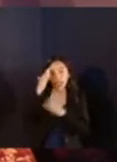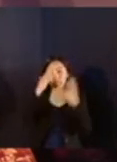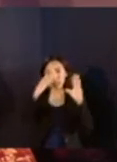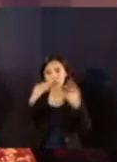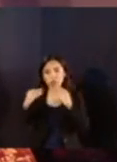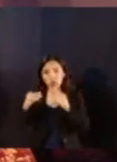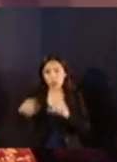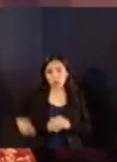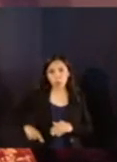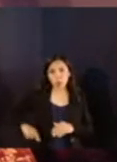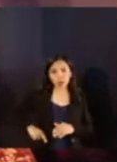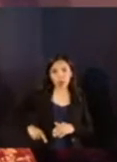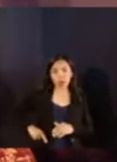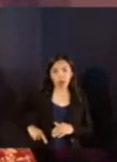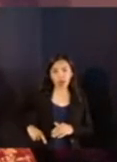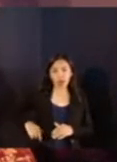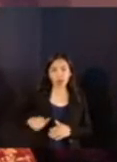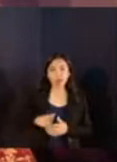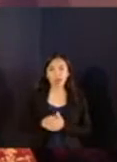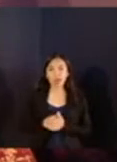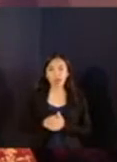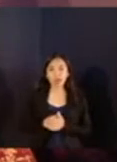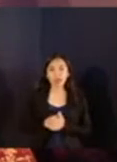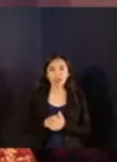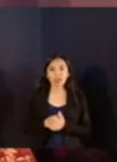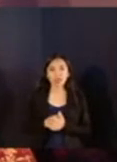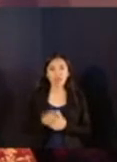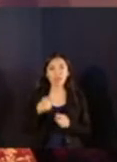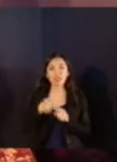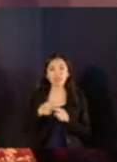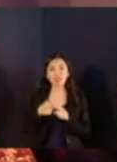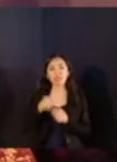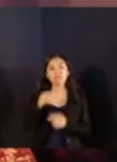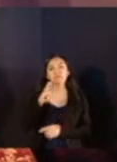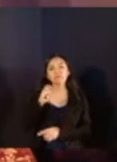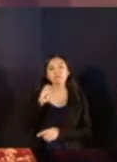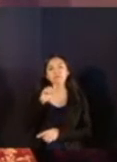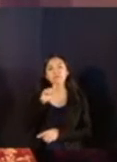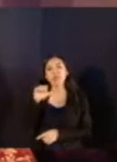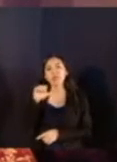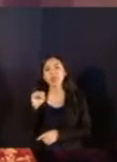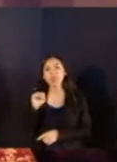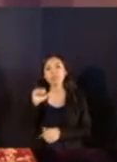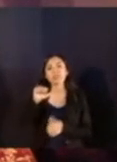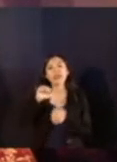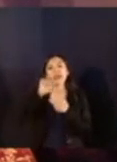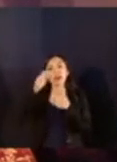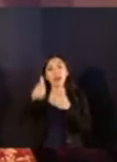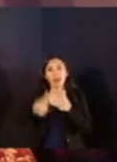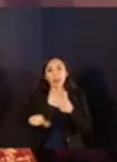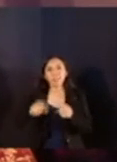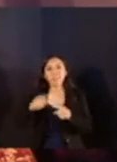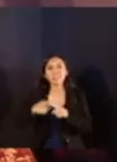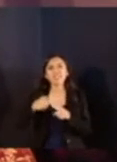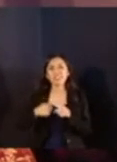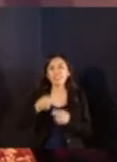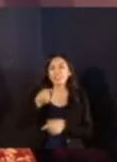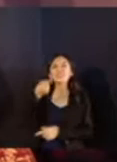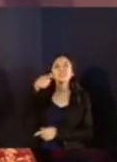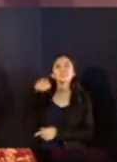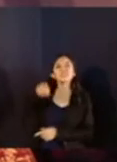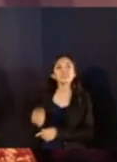fue desaparecida por Venustiano Carranza. Entre otros errores de Venustiano